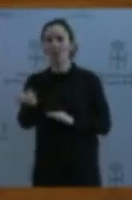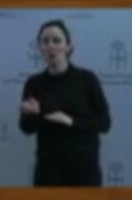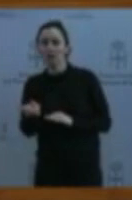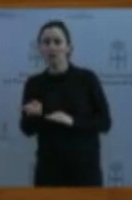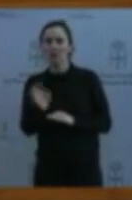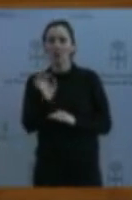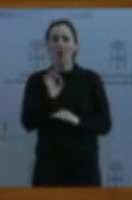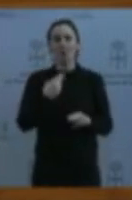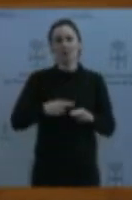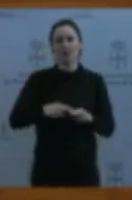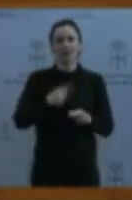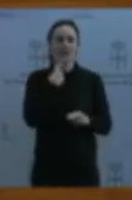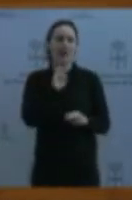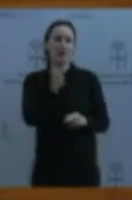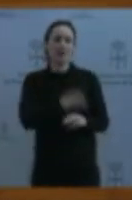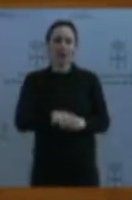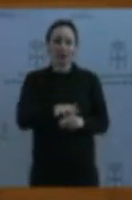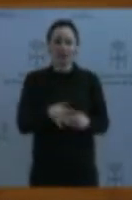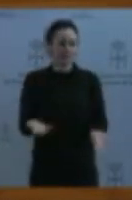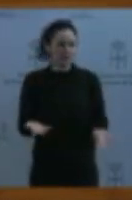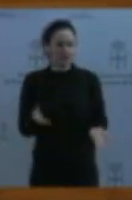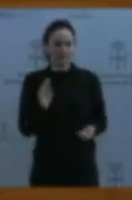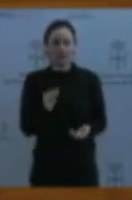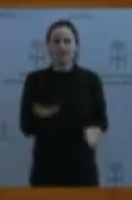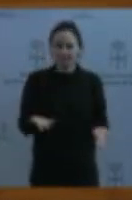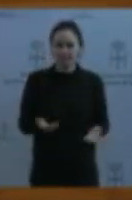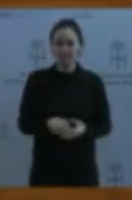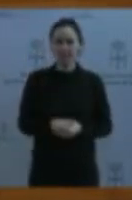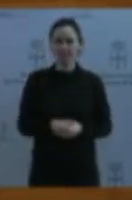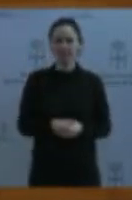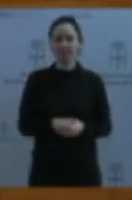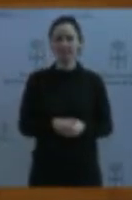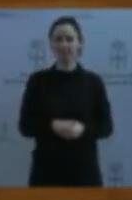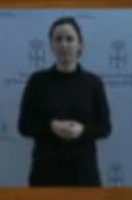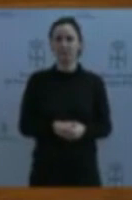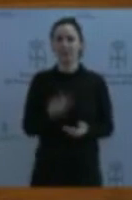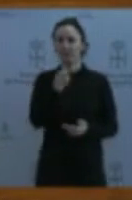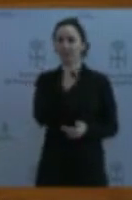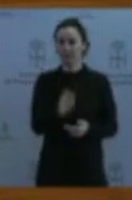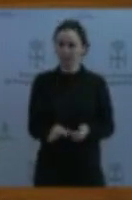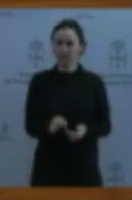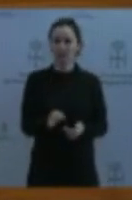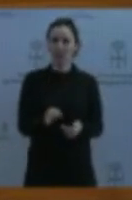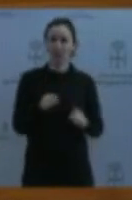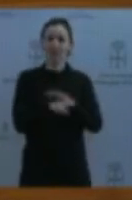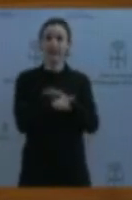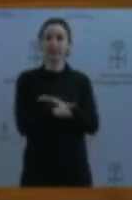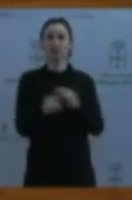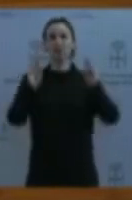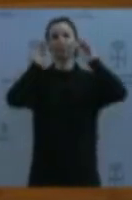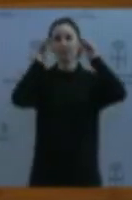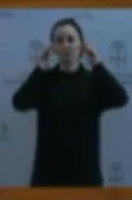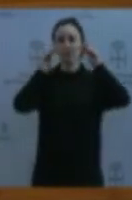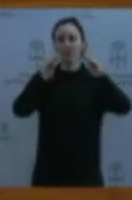pregunta es, aquellos que llevaban un 20% por la gestión de la formación que subcontrataba realmente la